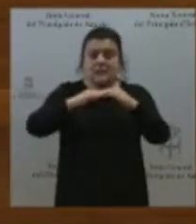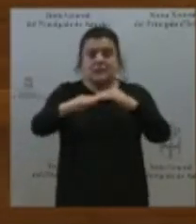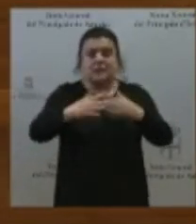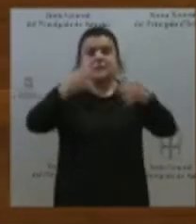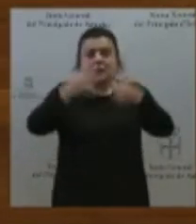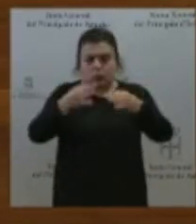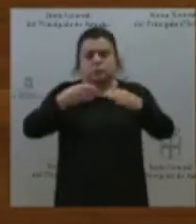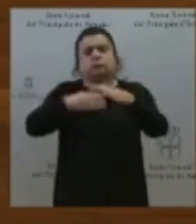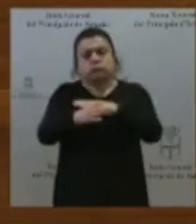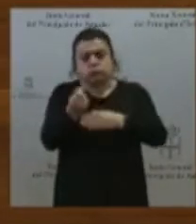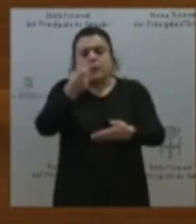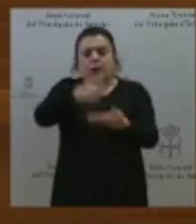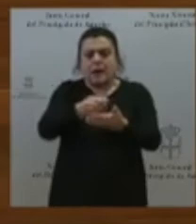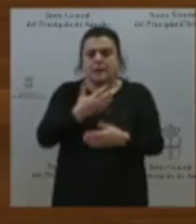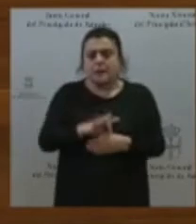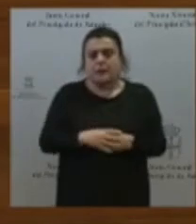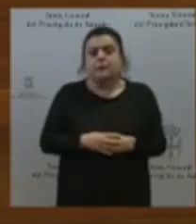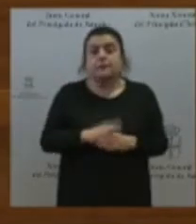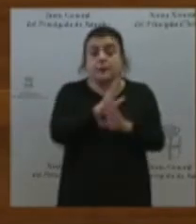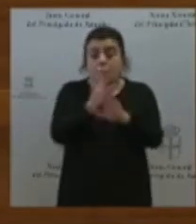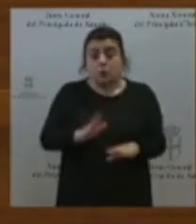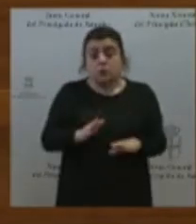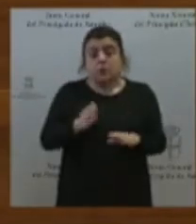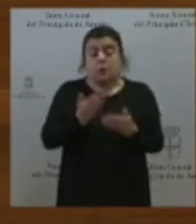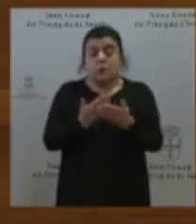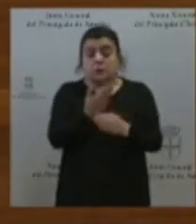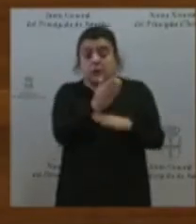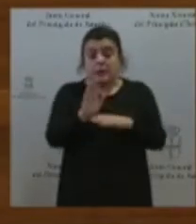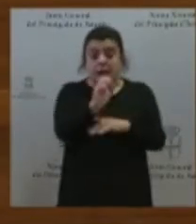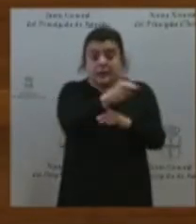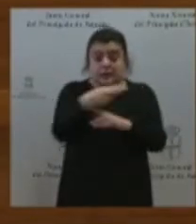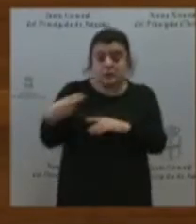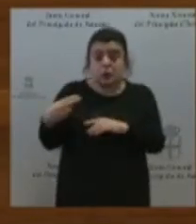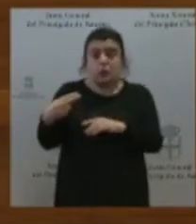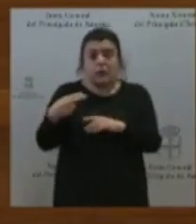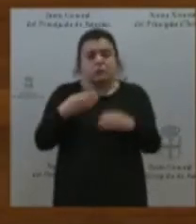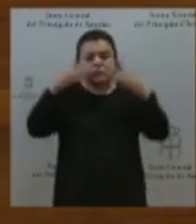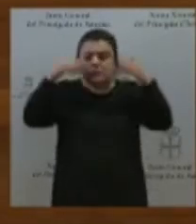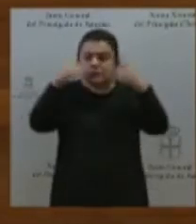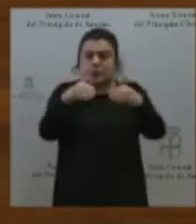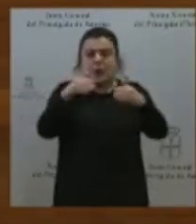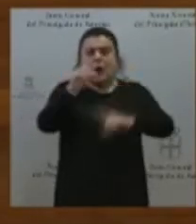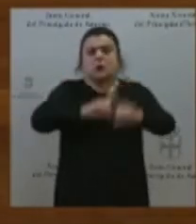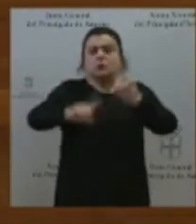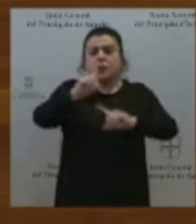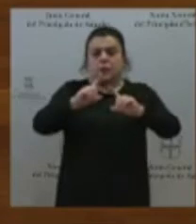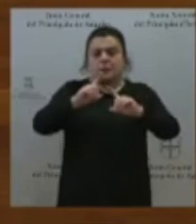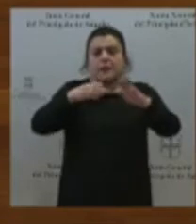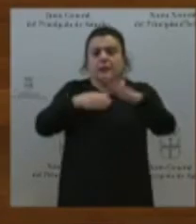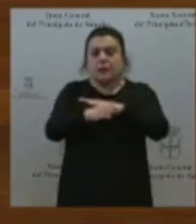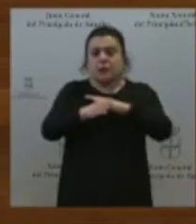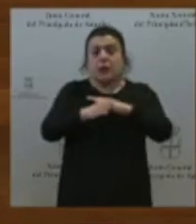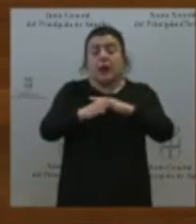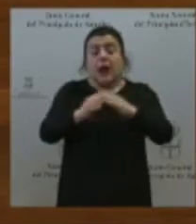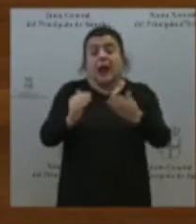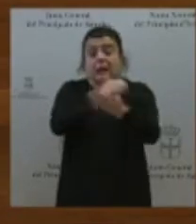una propuesta de resolución encaminada a que se resuelvan los problemas relacionados con el acceso al ingreso mínimo vital y al cobro de la